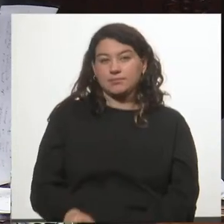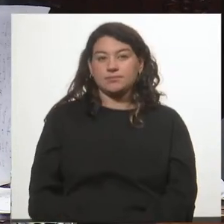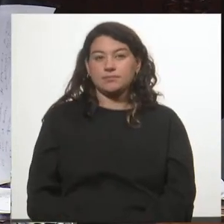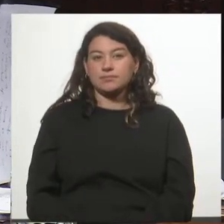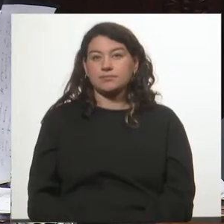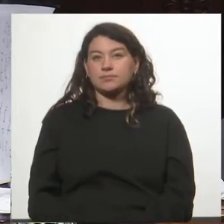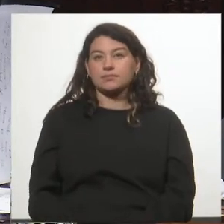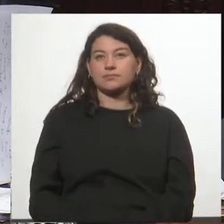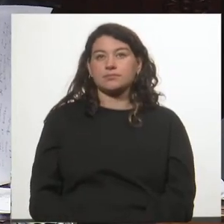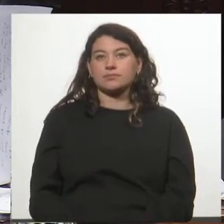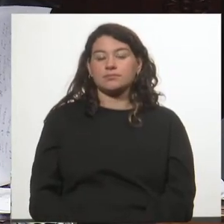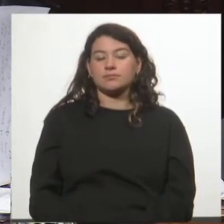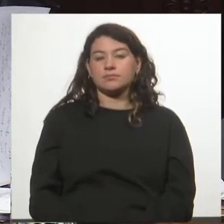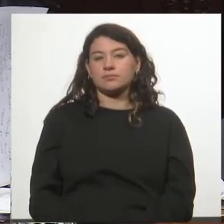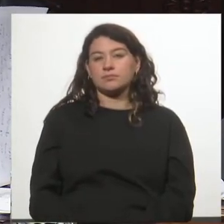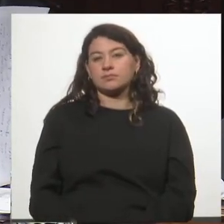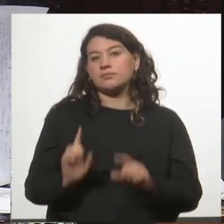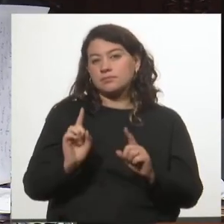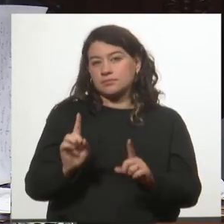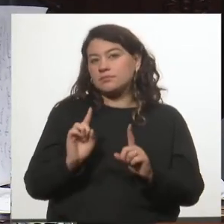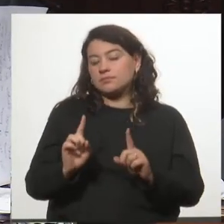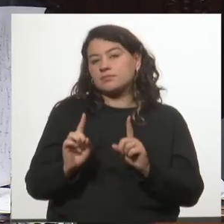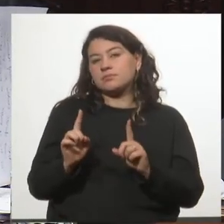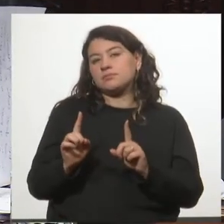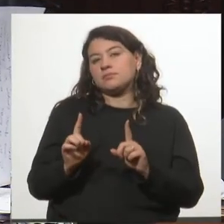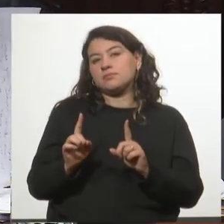aquel que permitía